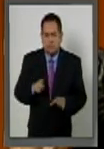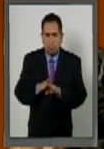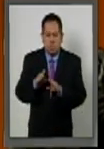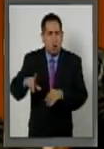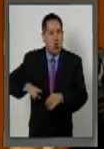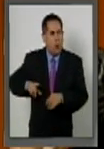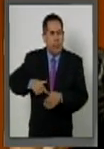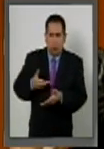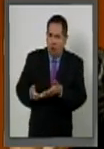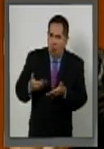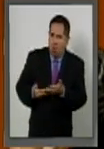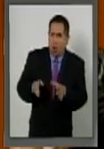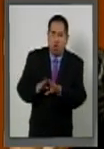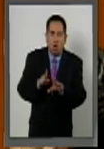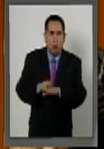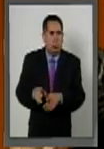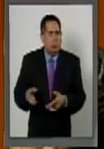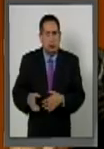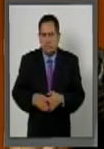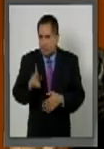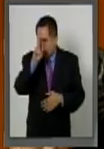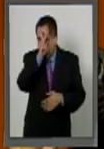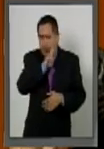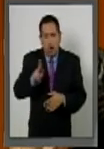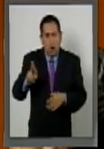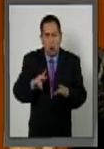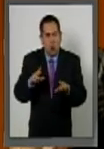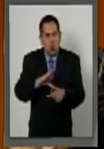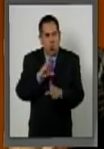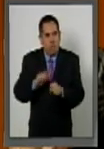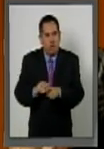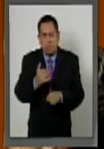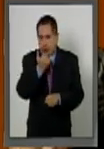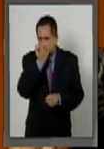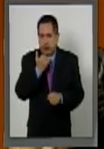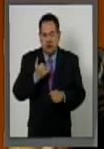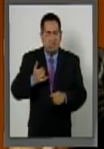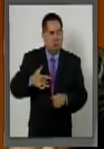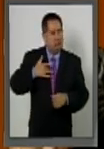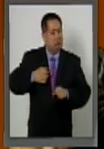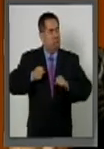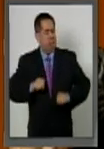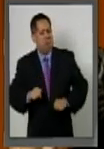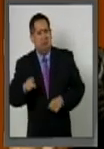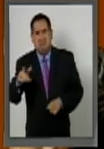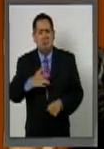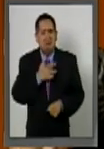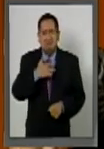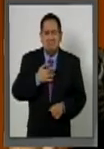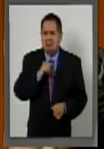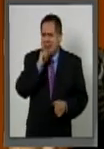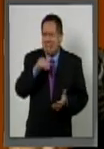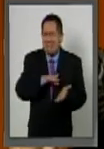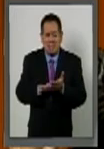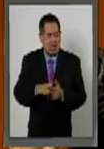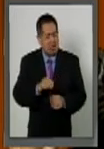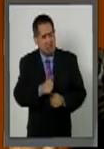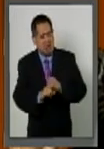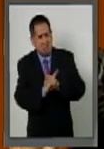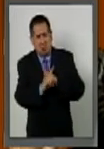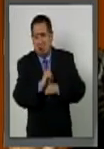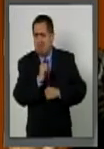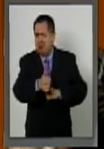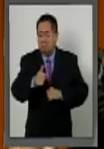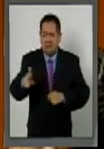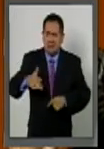gobierno actual, un desastre económico completo, arrogante e insensible ante los problemas que enfrenta